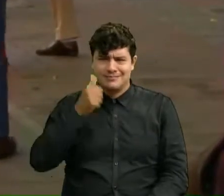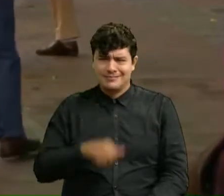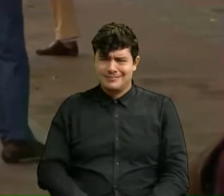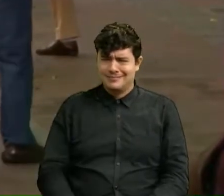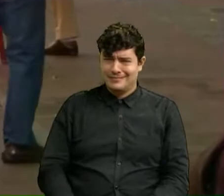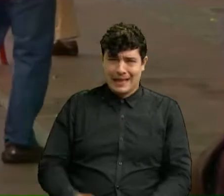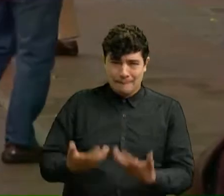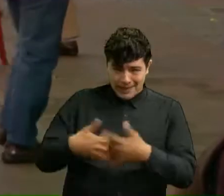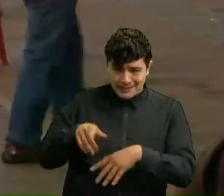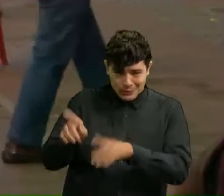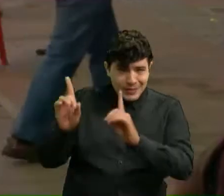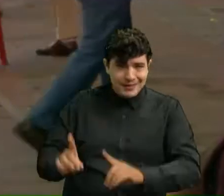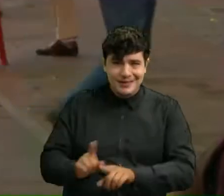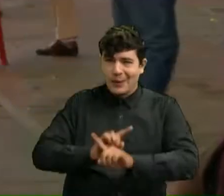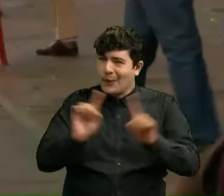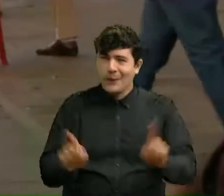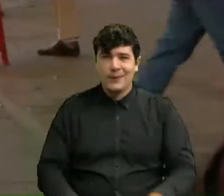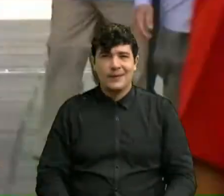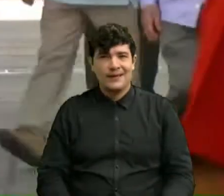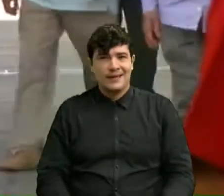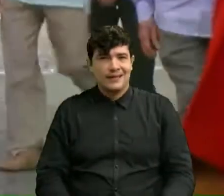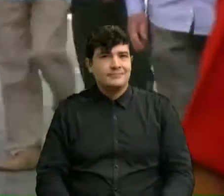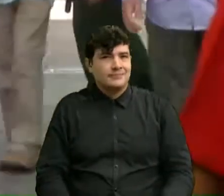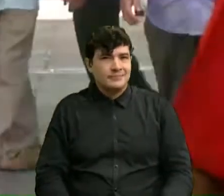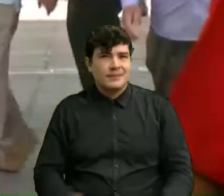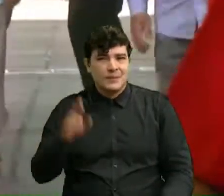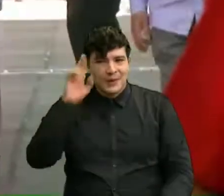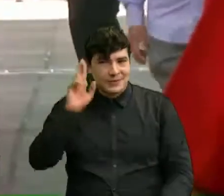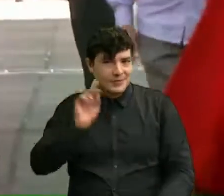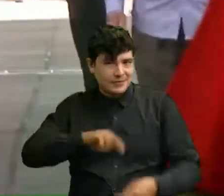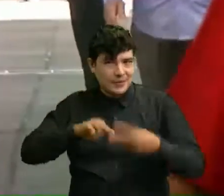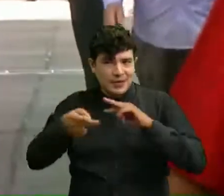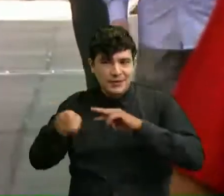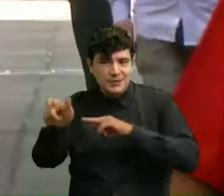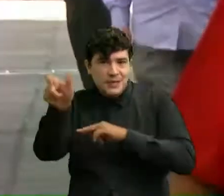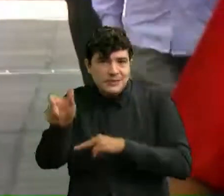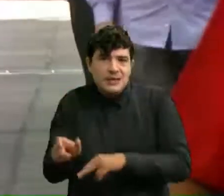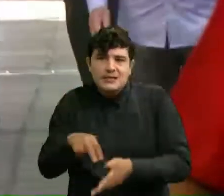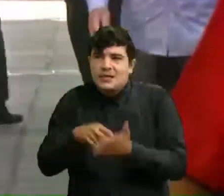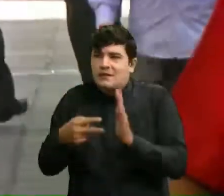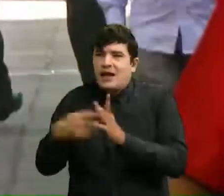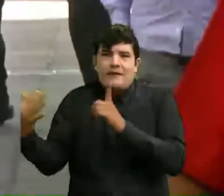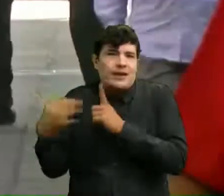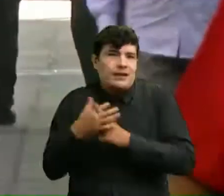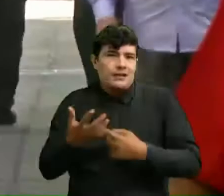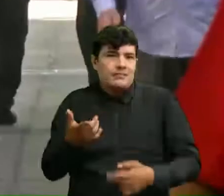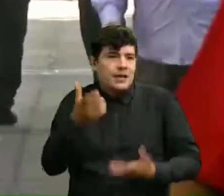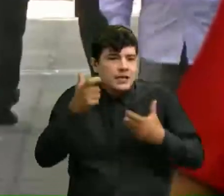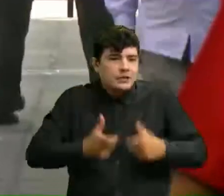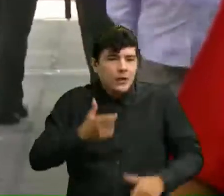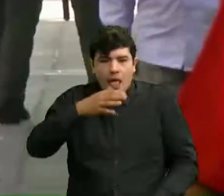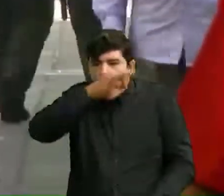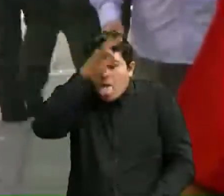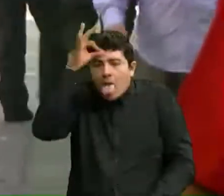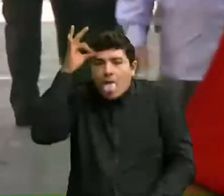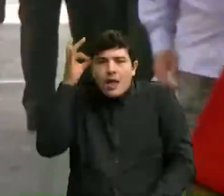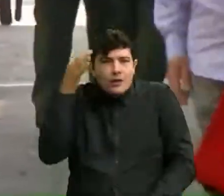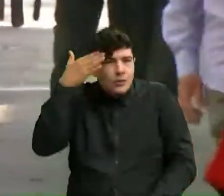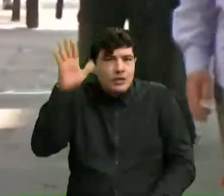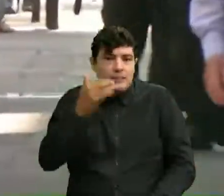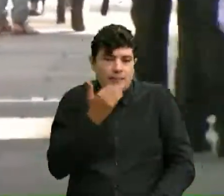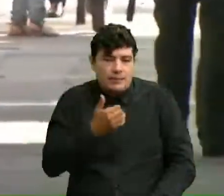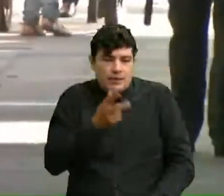determinar nadie. Y si por el contrario, la persona puede quedar en riesgo de tener una invalidez,